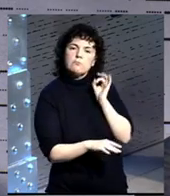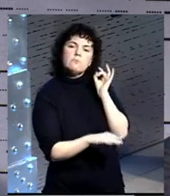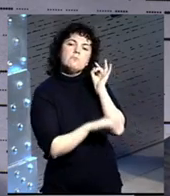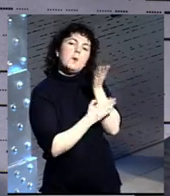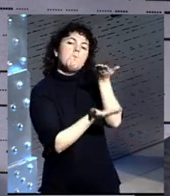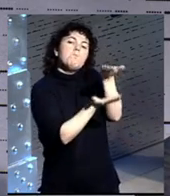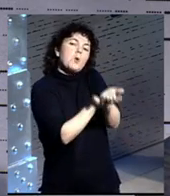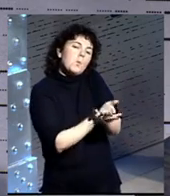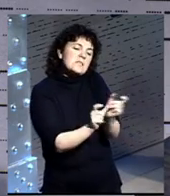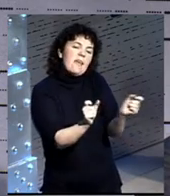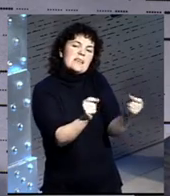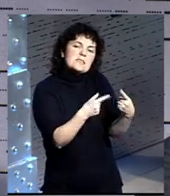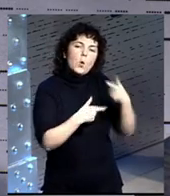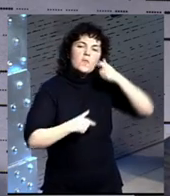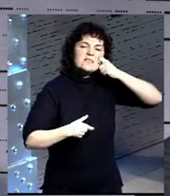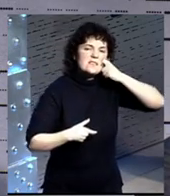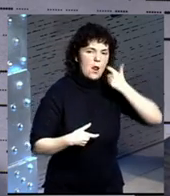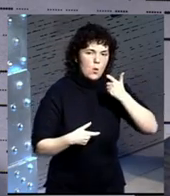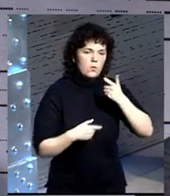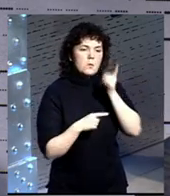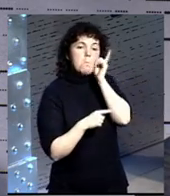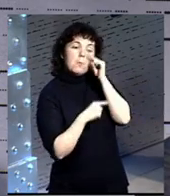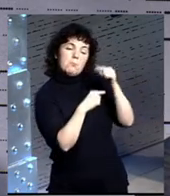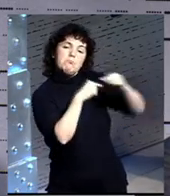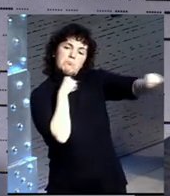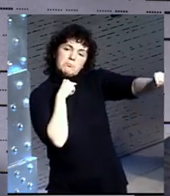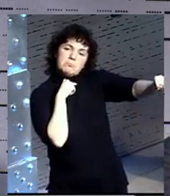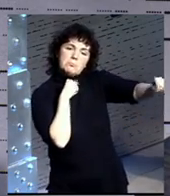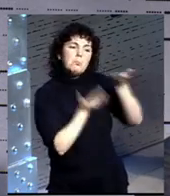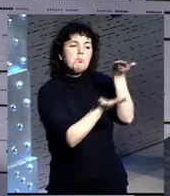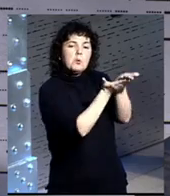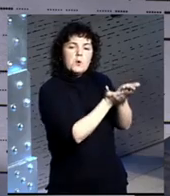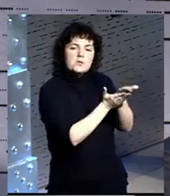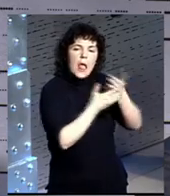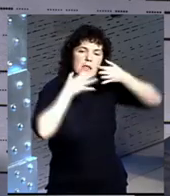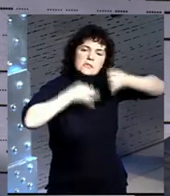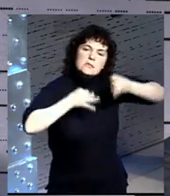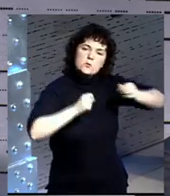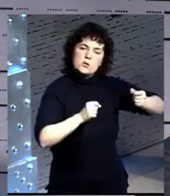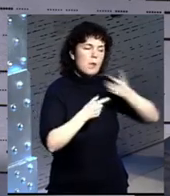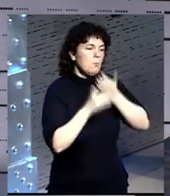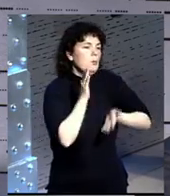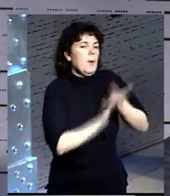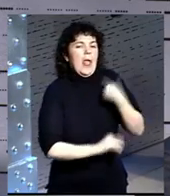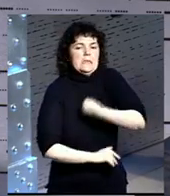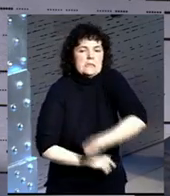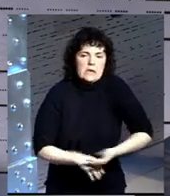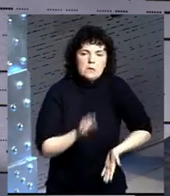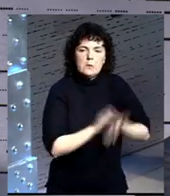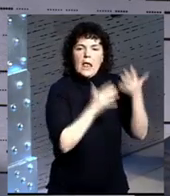propuesta de venta de un seguro de salud a través del SMS. Un seguro, pues igual estás en Estados Unidos, estás en China, en un país